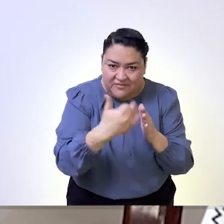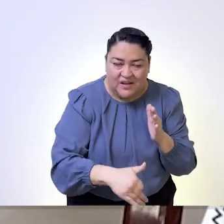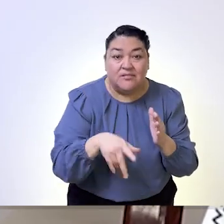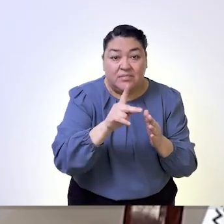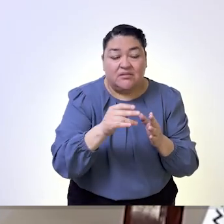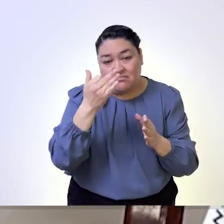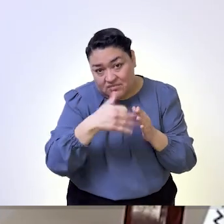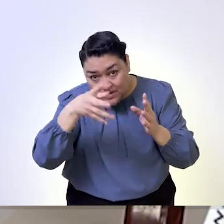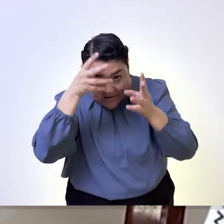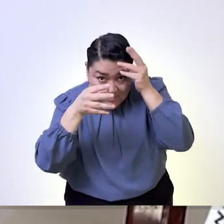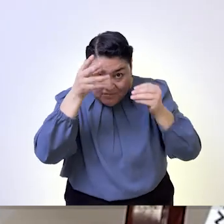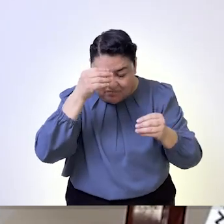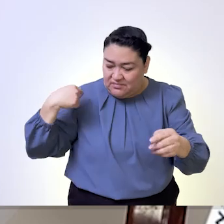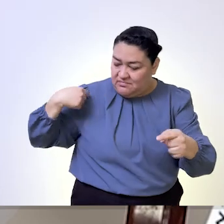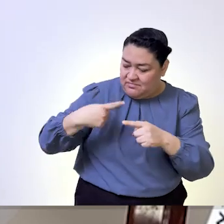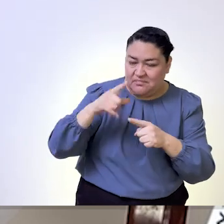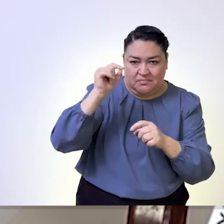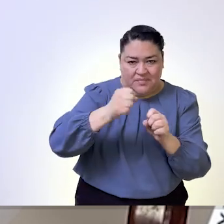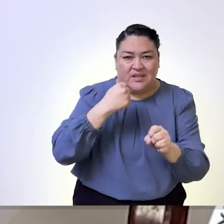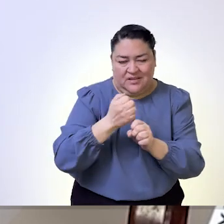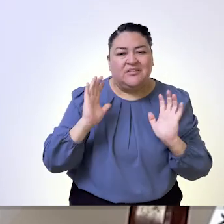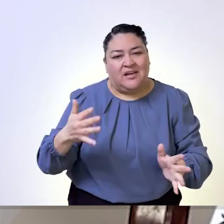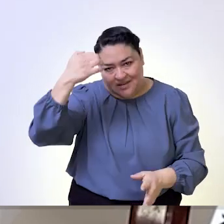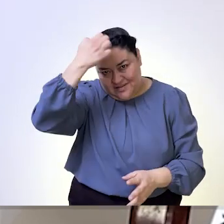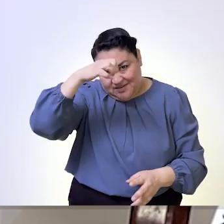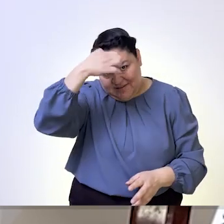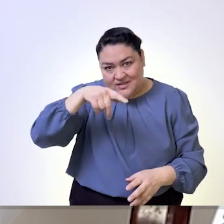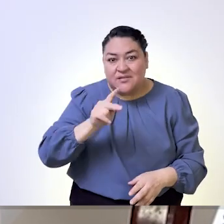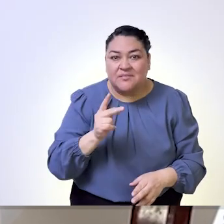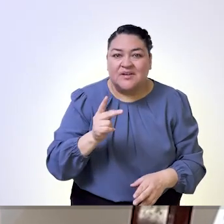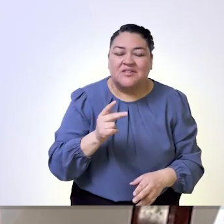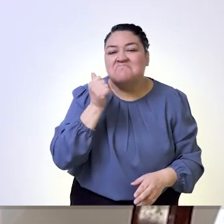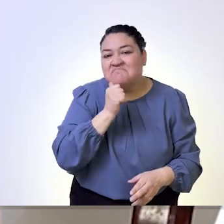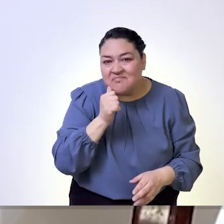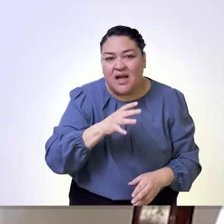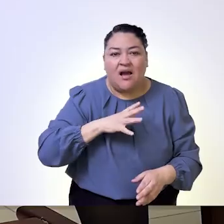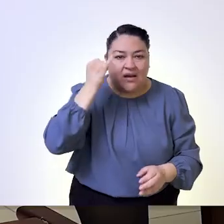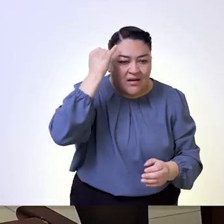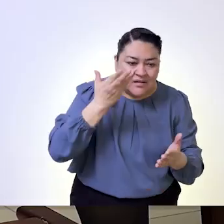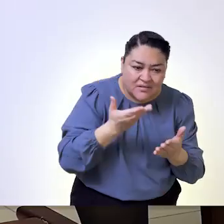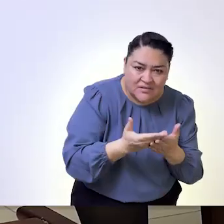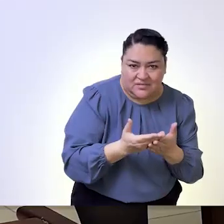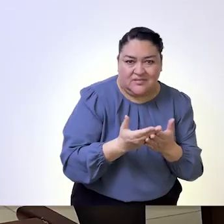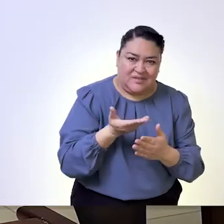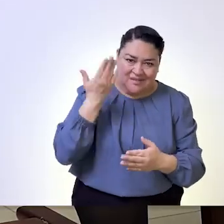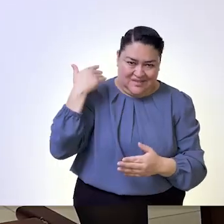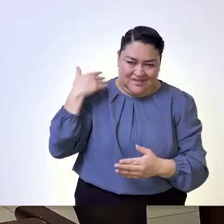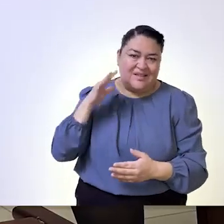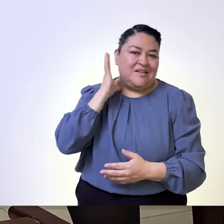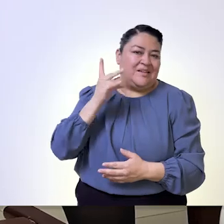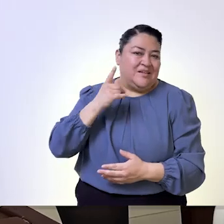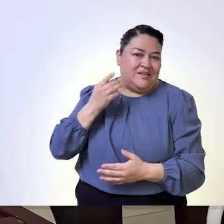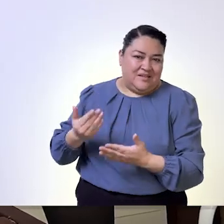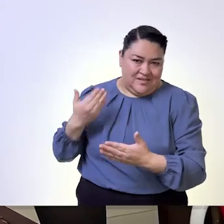muy importantes, hay aprendizajes a lo largo de estos 20 años, y comentar que, bueno, ha habido diferentes iniciativas. En la